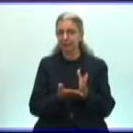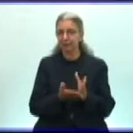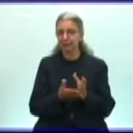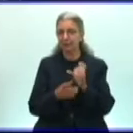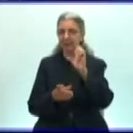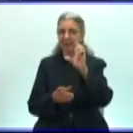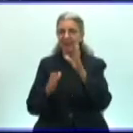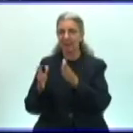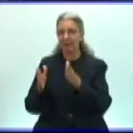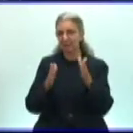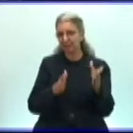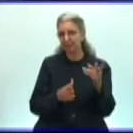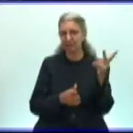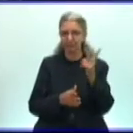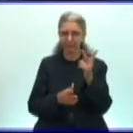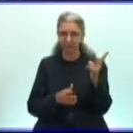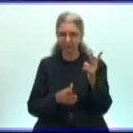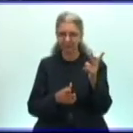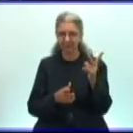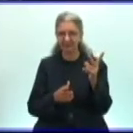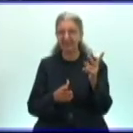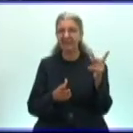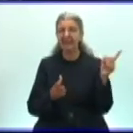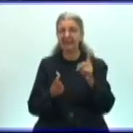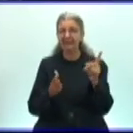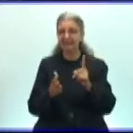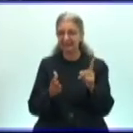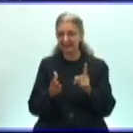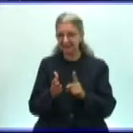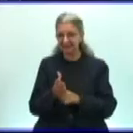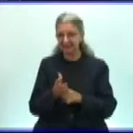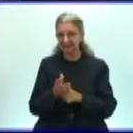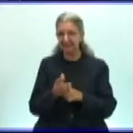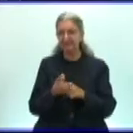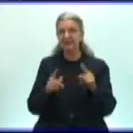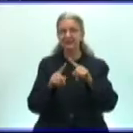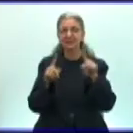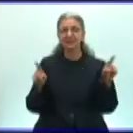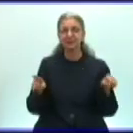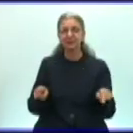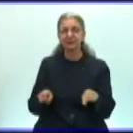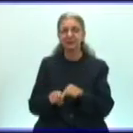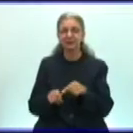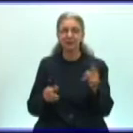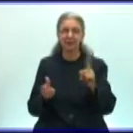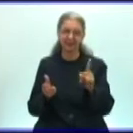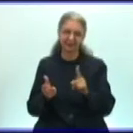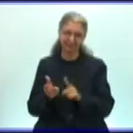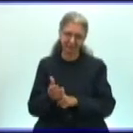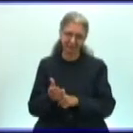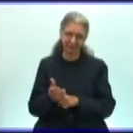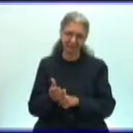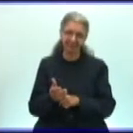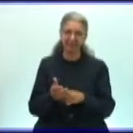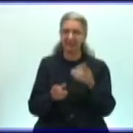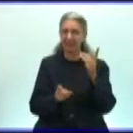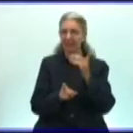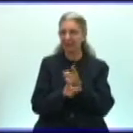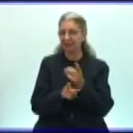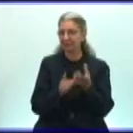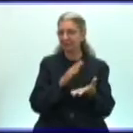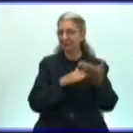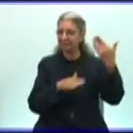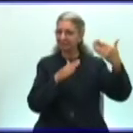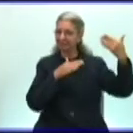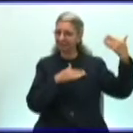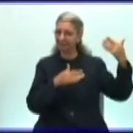2, electricidad y circuitos eléctricos. En el encuentro anterior le habíamos